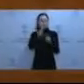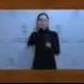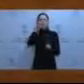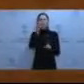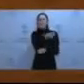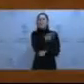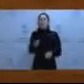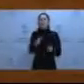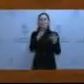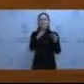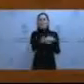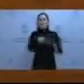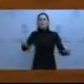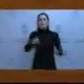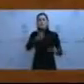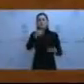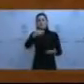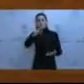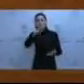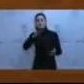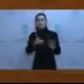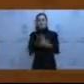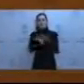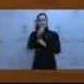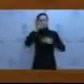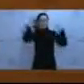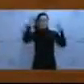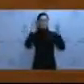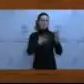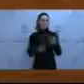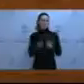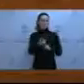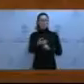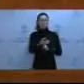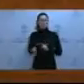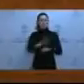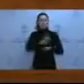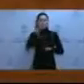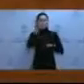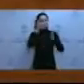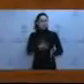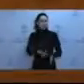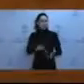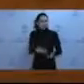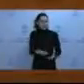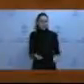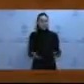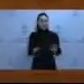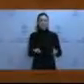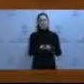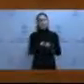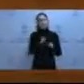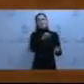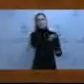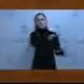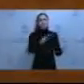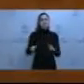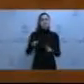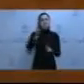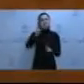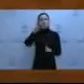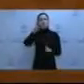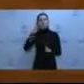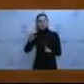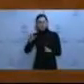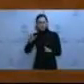deuda fuesen los 8 millones de BOVES, hombre, pues estaba solucionado, señora consejera. Oiga, que usted impute esto ahora a la UT de BOVES, vamos, me